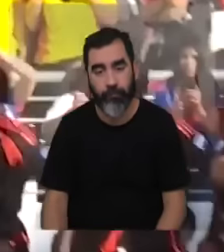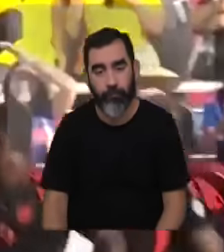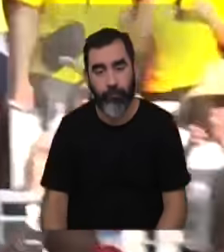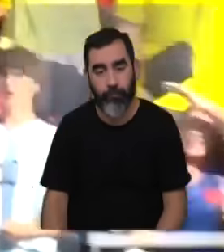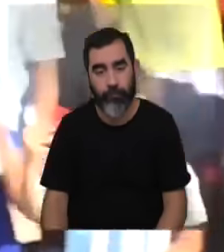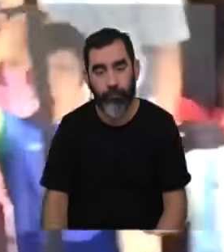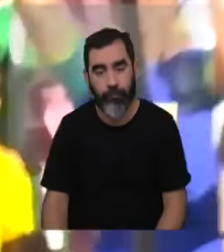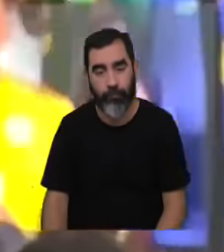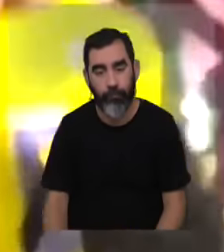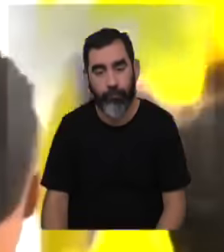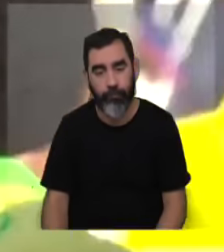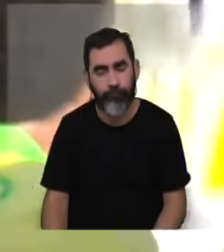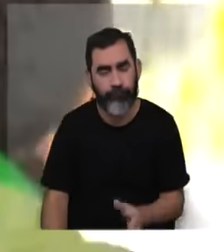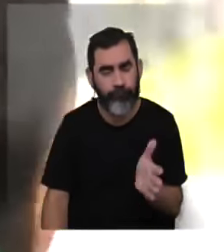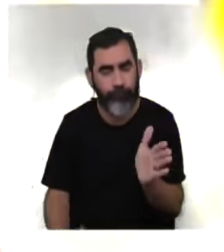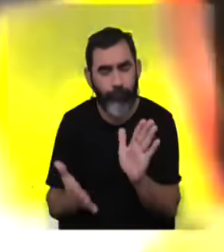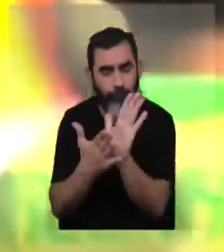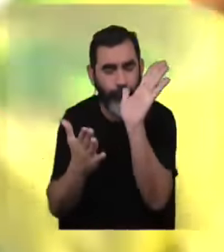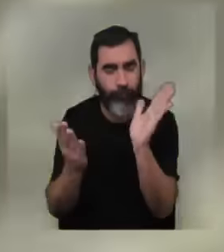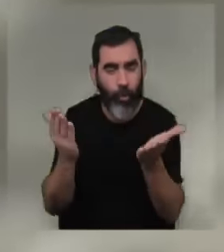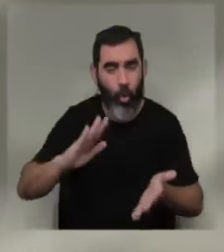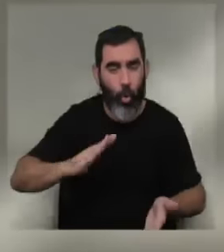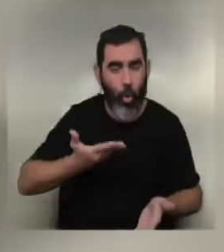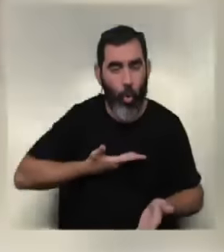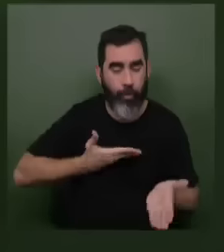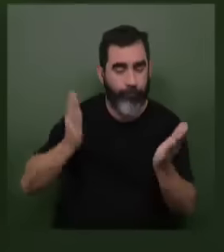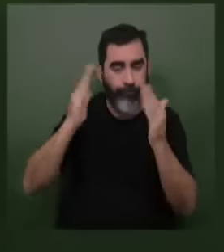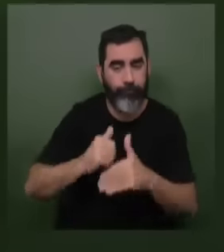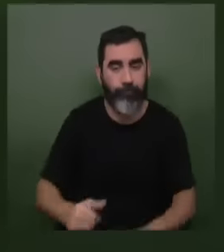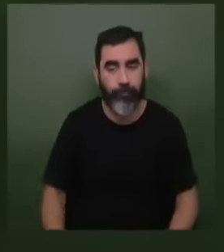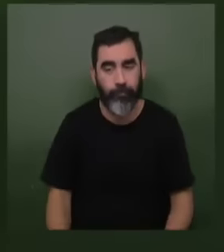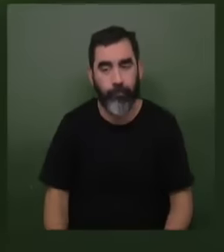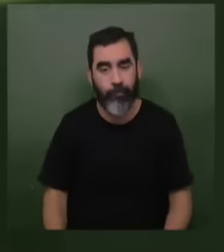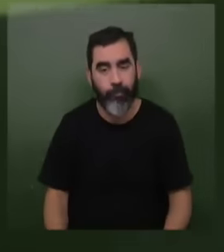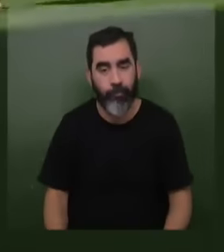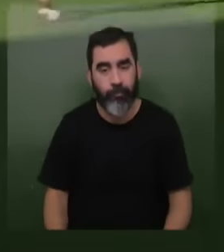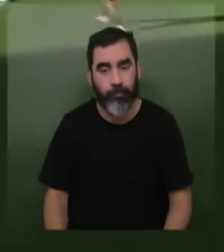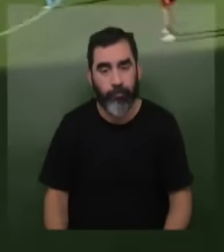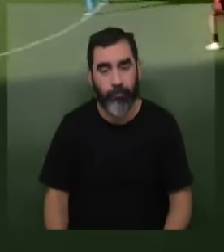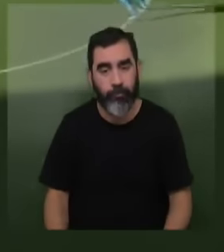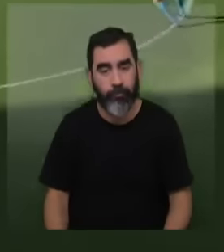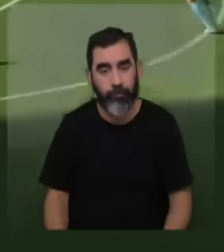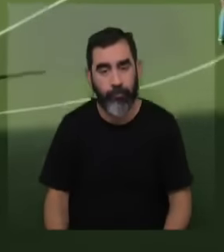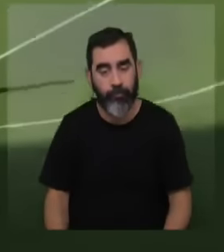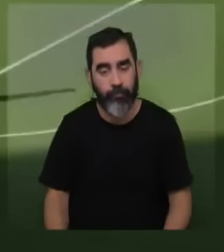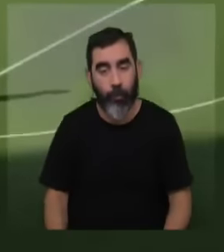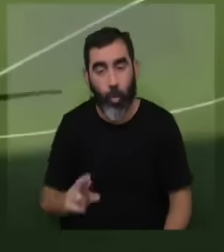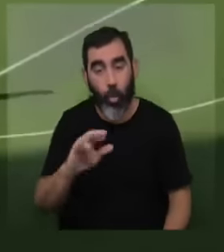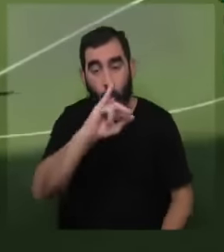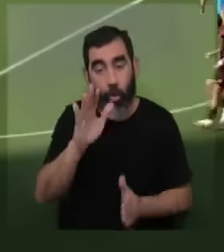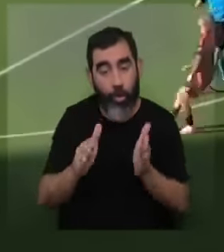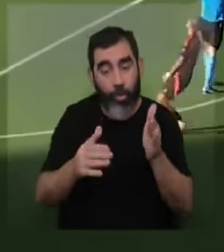amarela la toca Vargas pero no puede evitar que esa pela fond elro